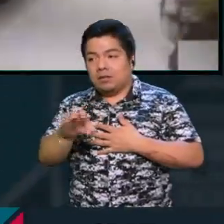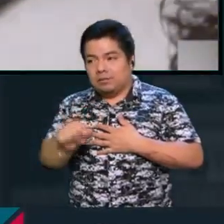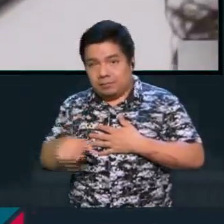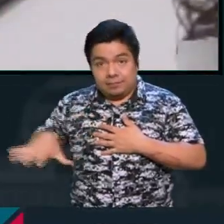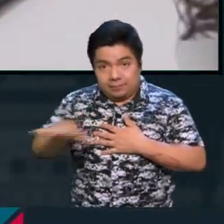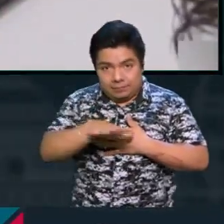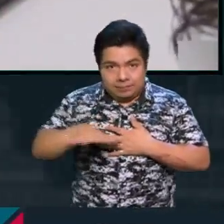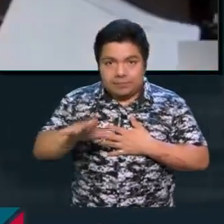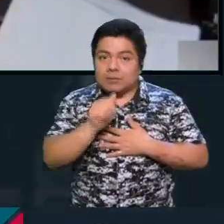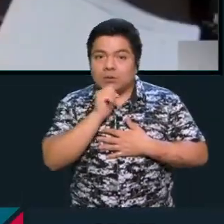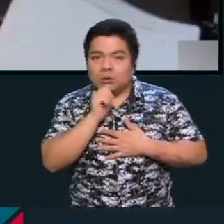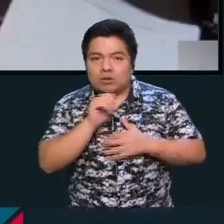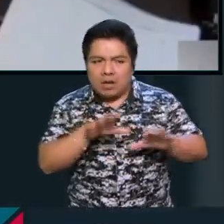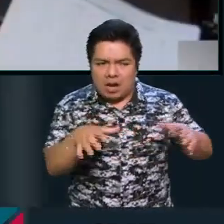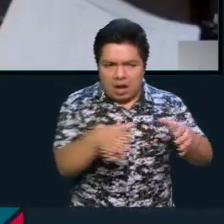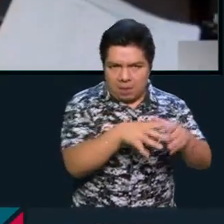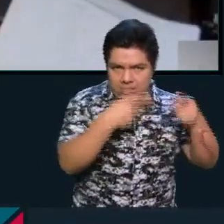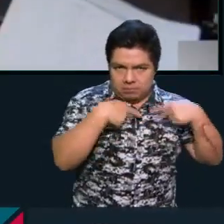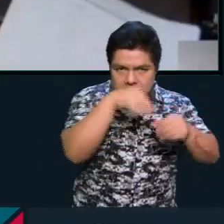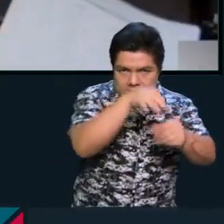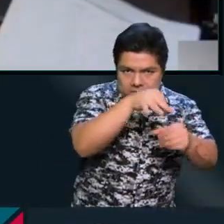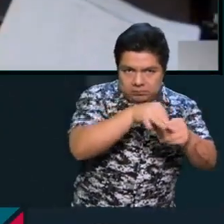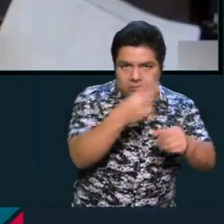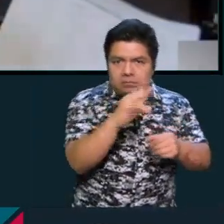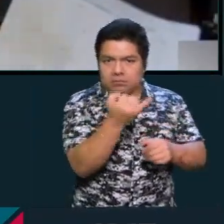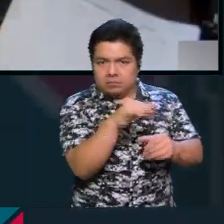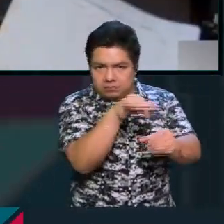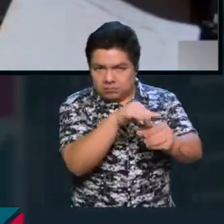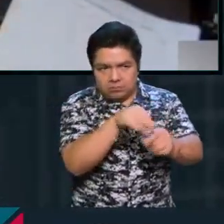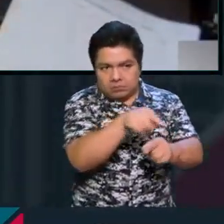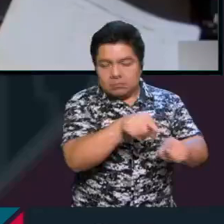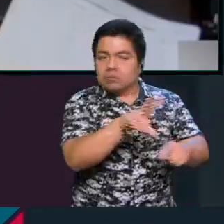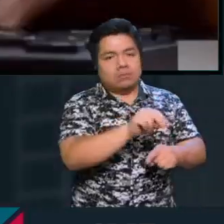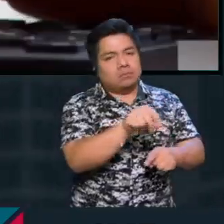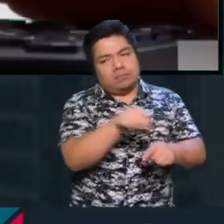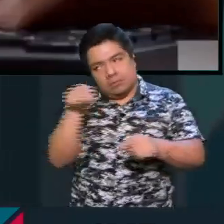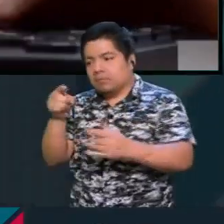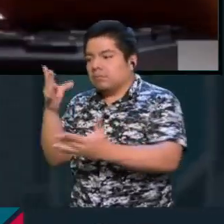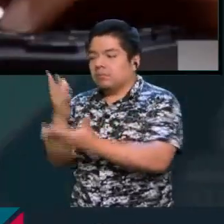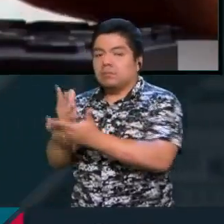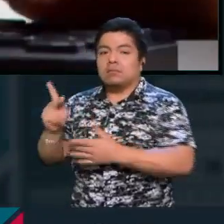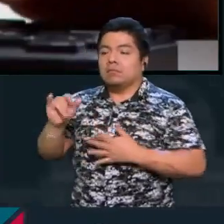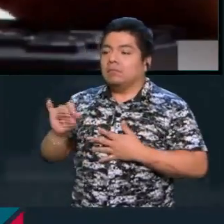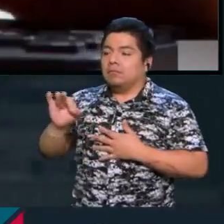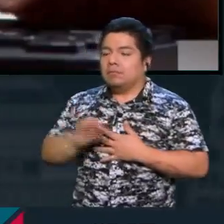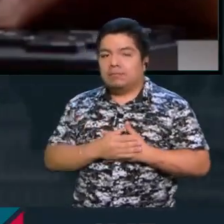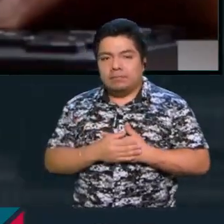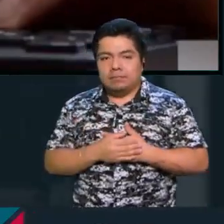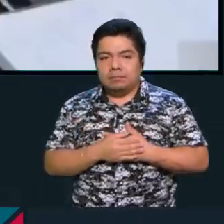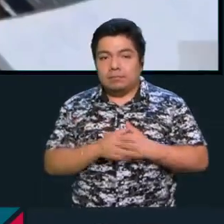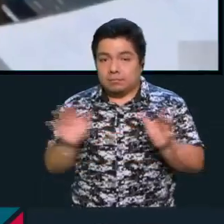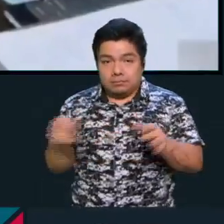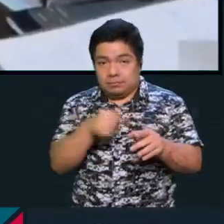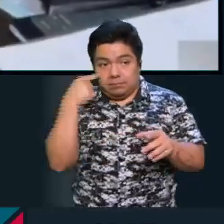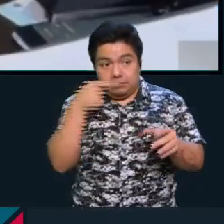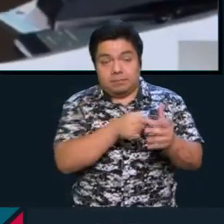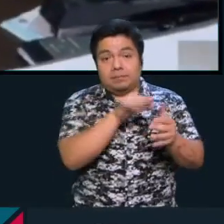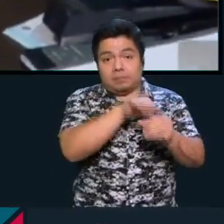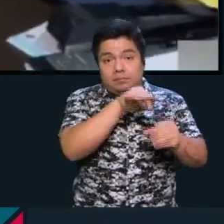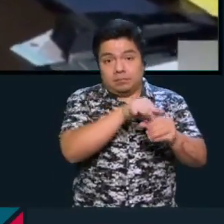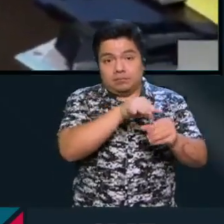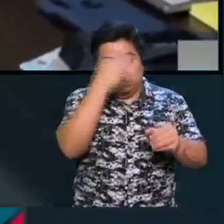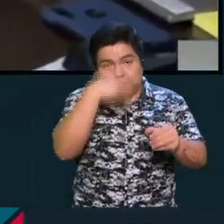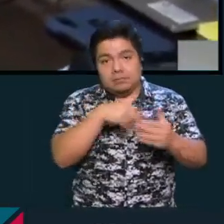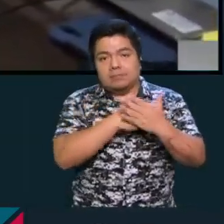no el pueblo de México que votó el 2 de junio, este junio del 2024 en las urnas masivamente por